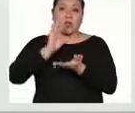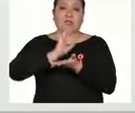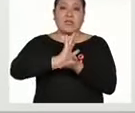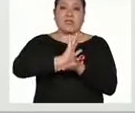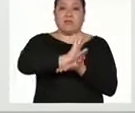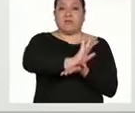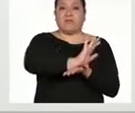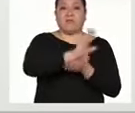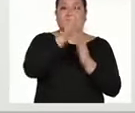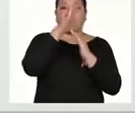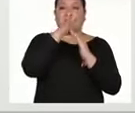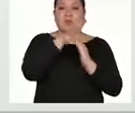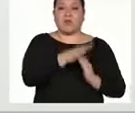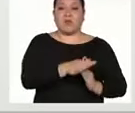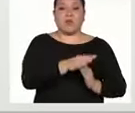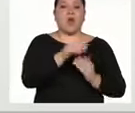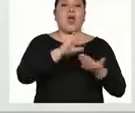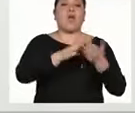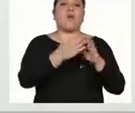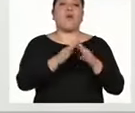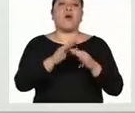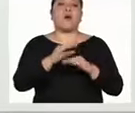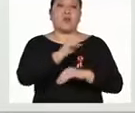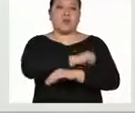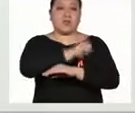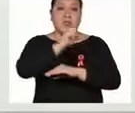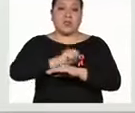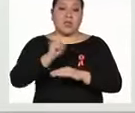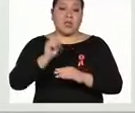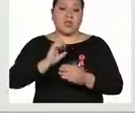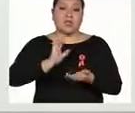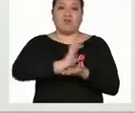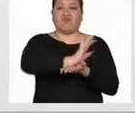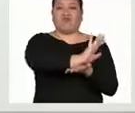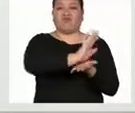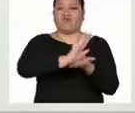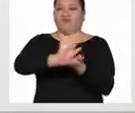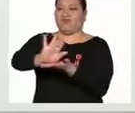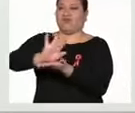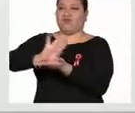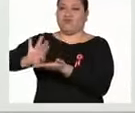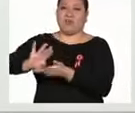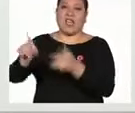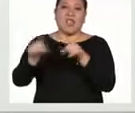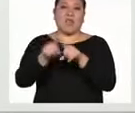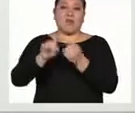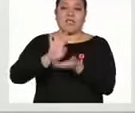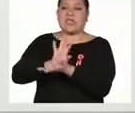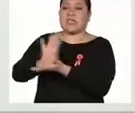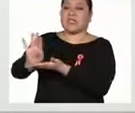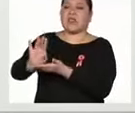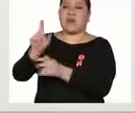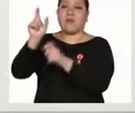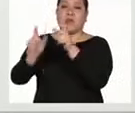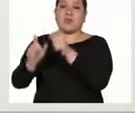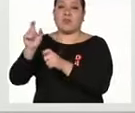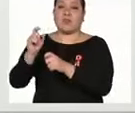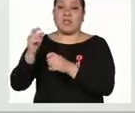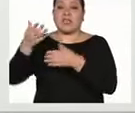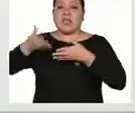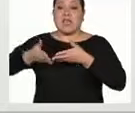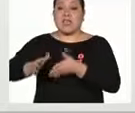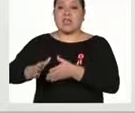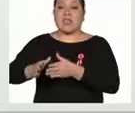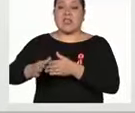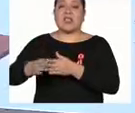y excluyó a los pueblos indígenas u originarios, así como a los afrodescendientes y a la población